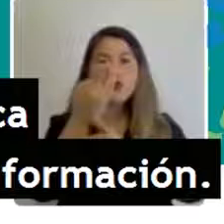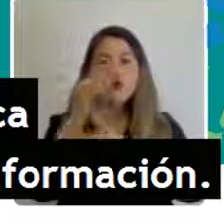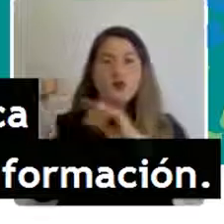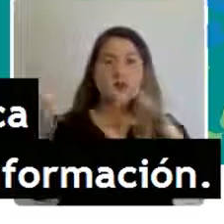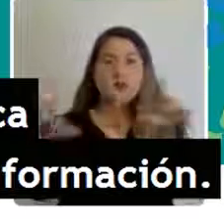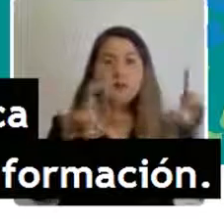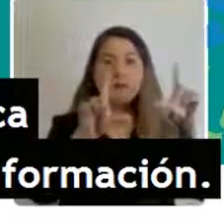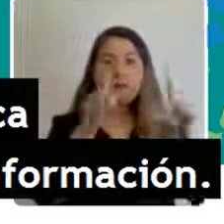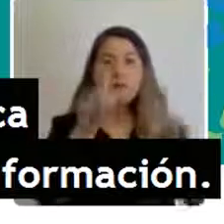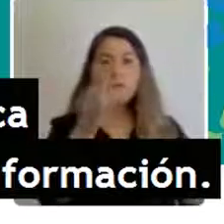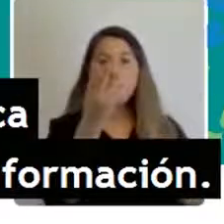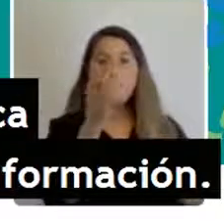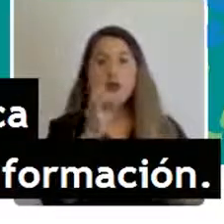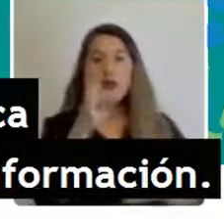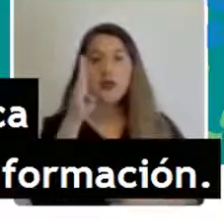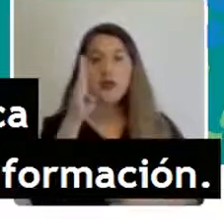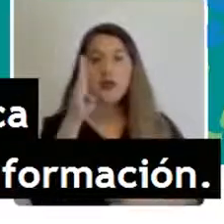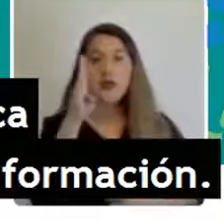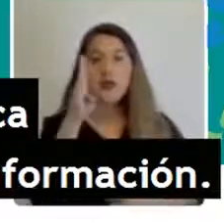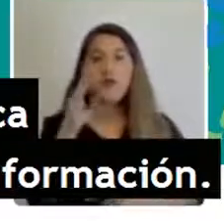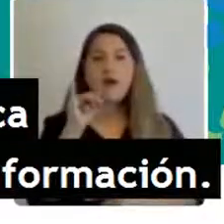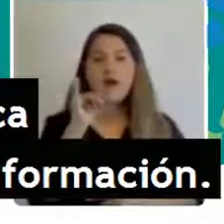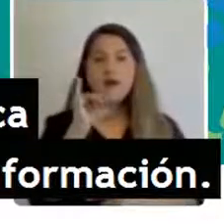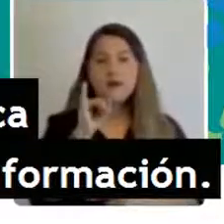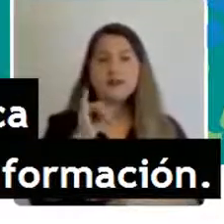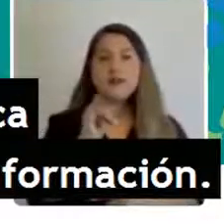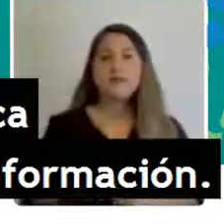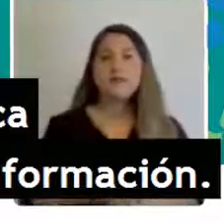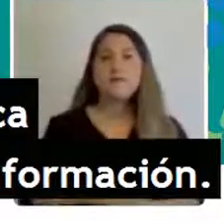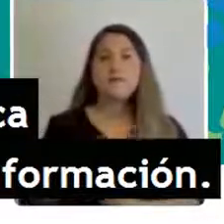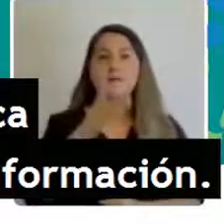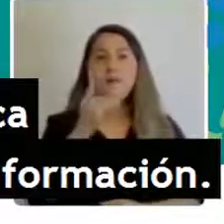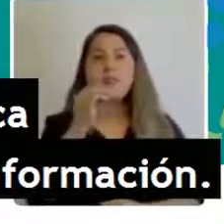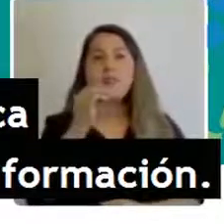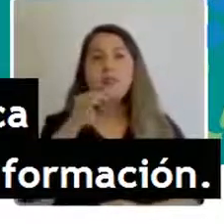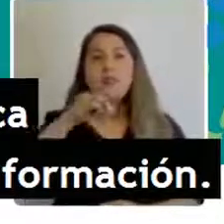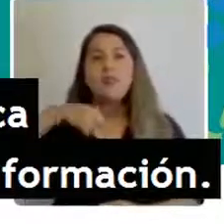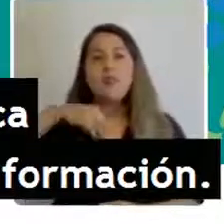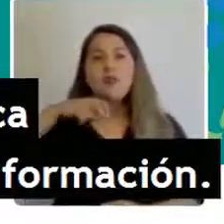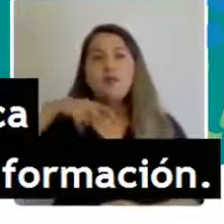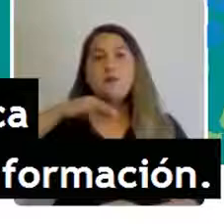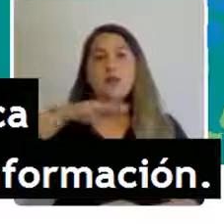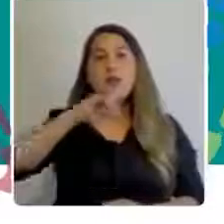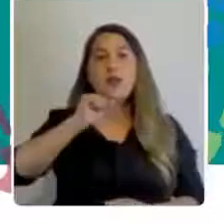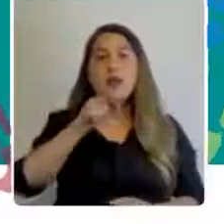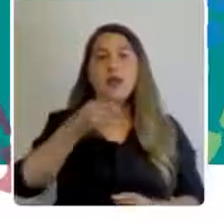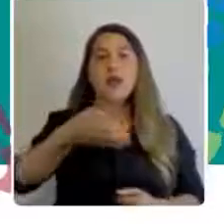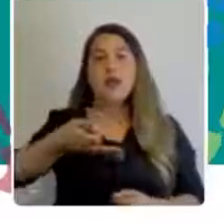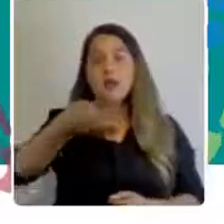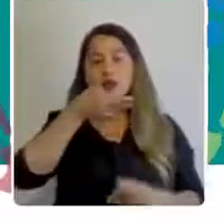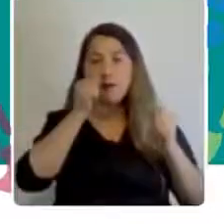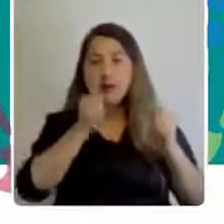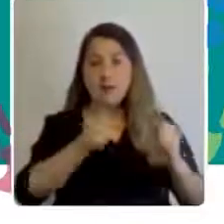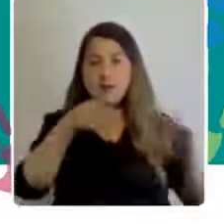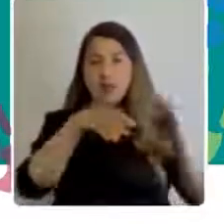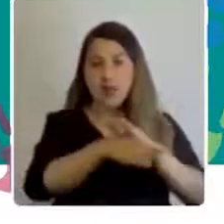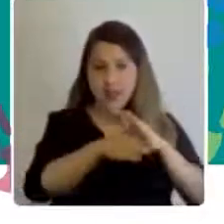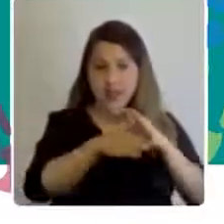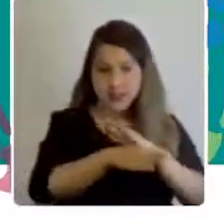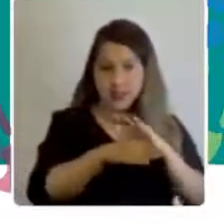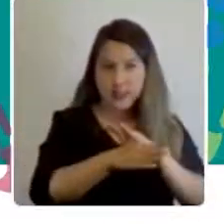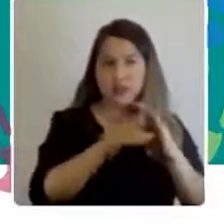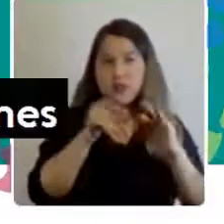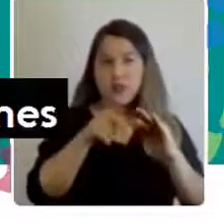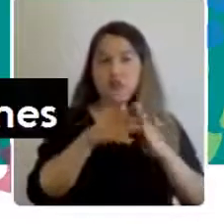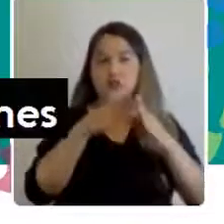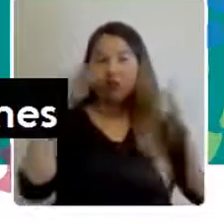links, de conexiones que Stephen especialmente, Domenica nos dio para poder acceder a información. Creo que eso en Chile va a ser sumamente